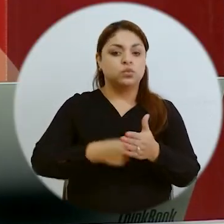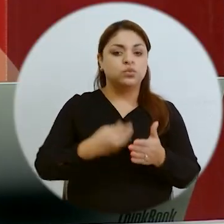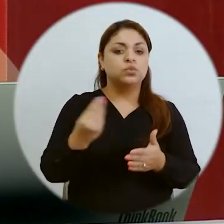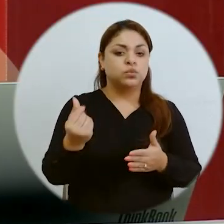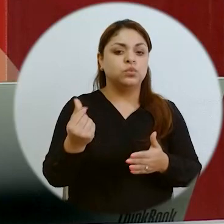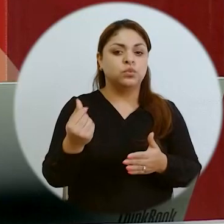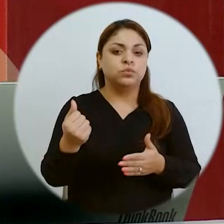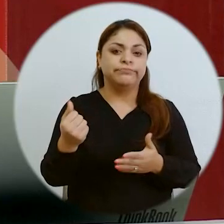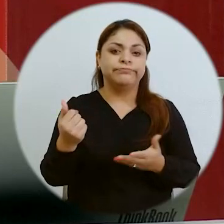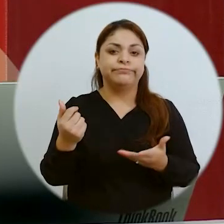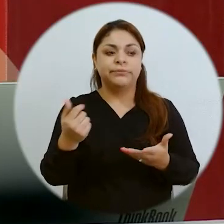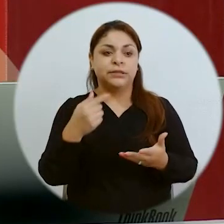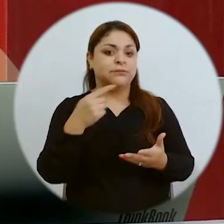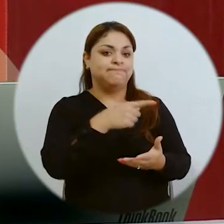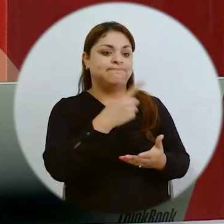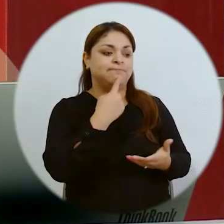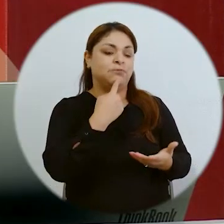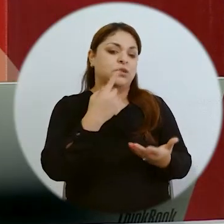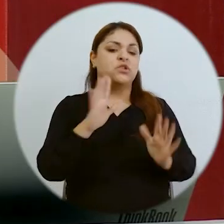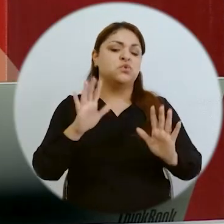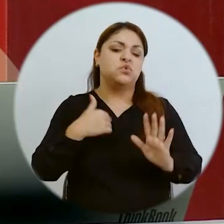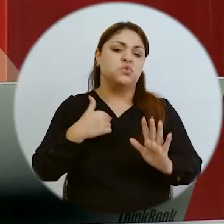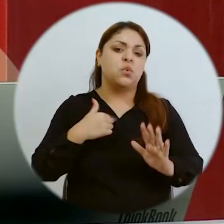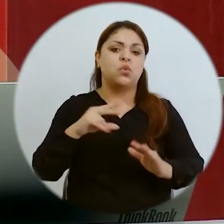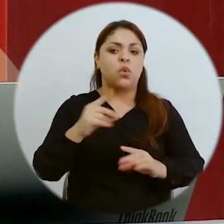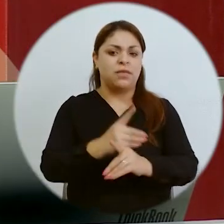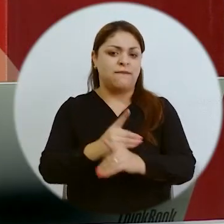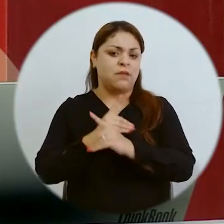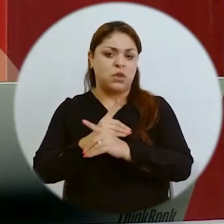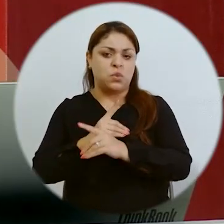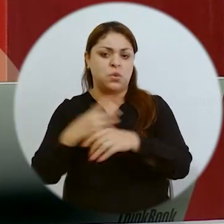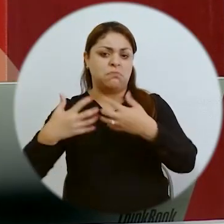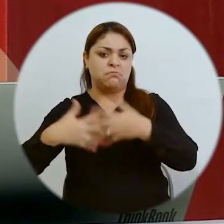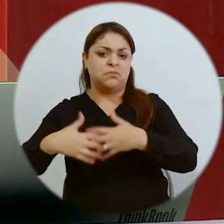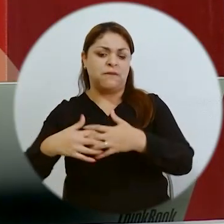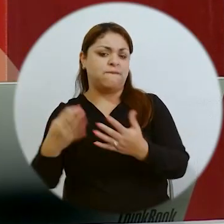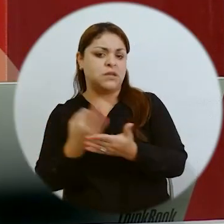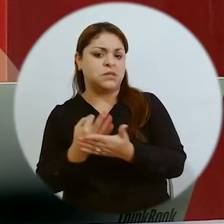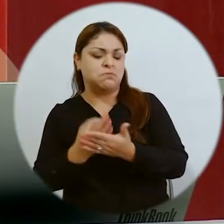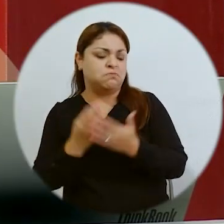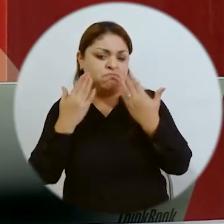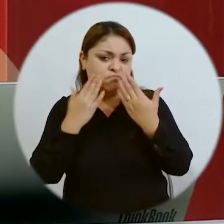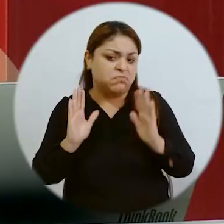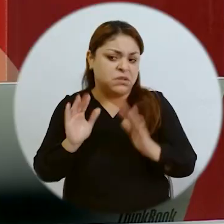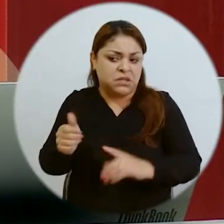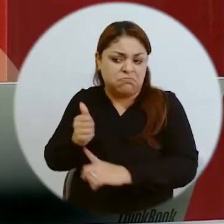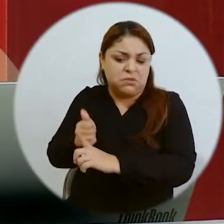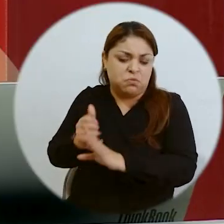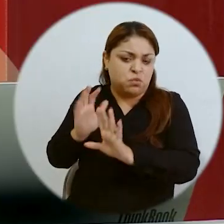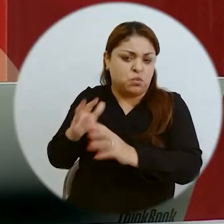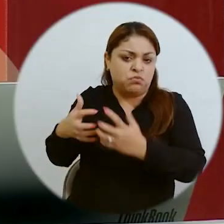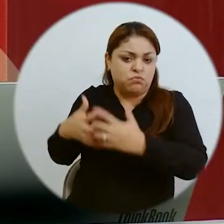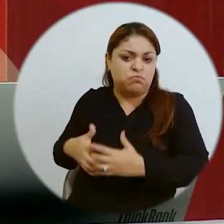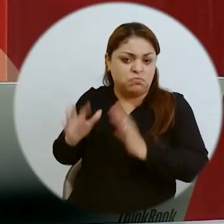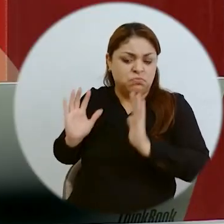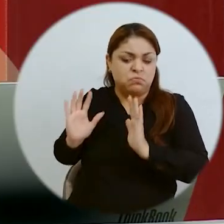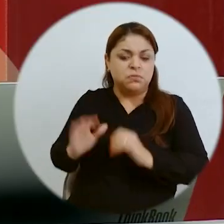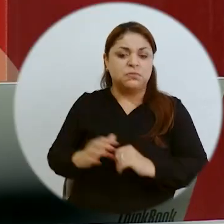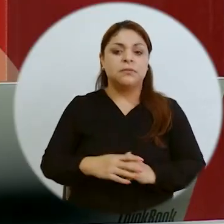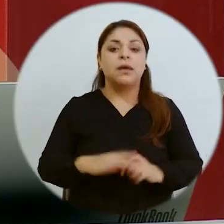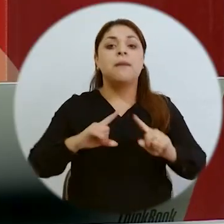por protegerlo del Banco Central. Las tasas de interés se incrementan con los niveles de encaje mínimo legal que tenemos en Costa